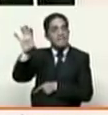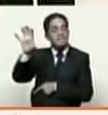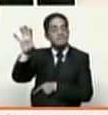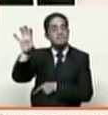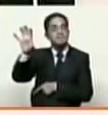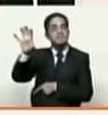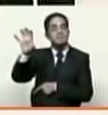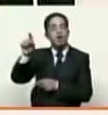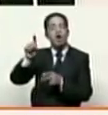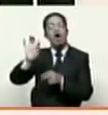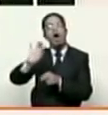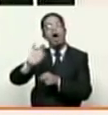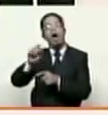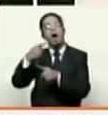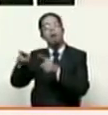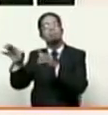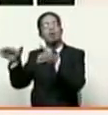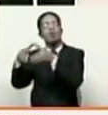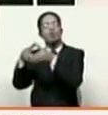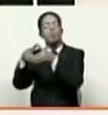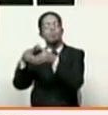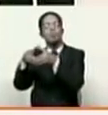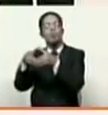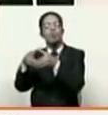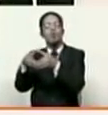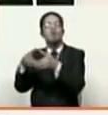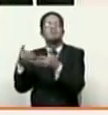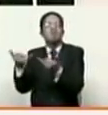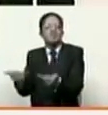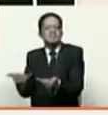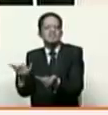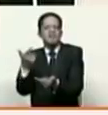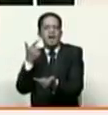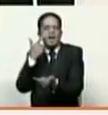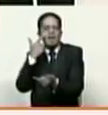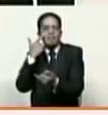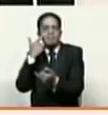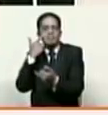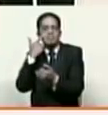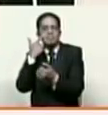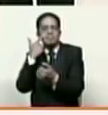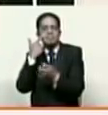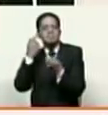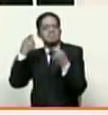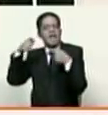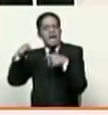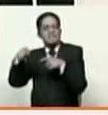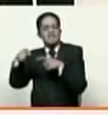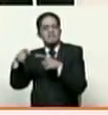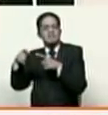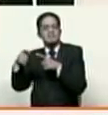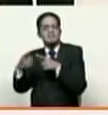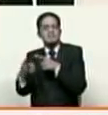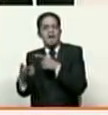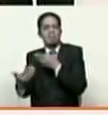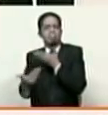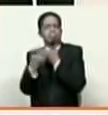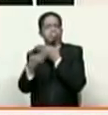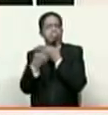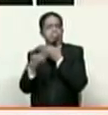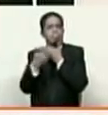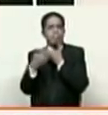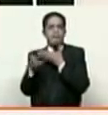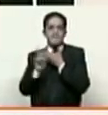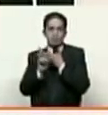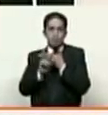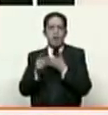transnacional, para que los poderes fácticos que hoy se han venido con saña, con profundo salvajismo, atacar a nuestro pueblo, sepa